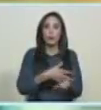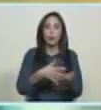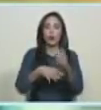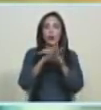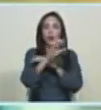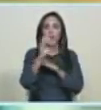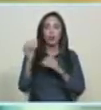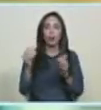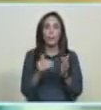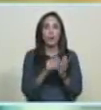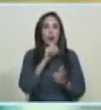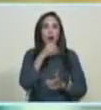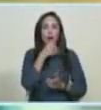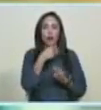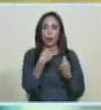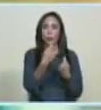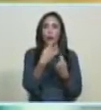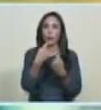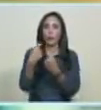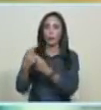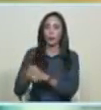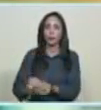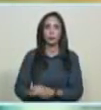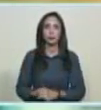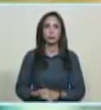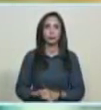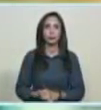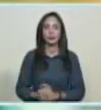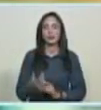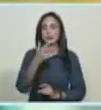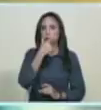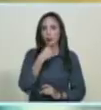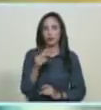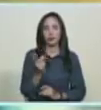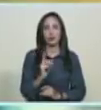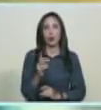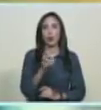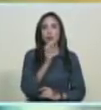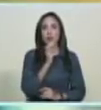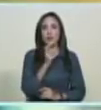4.500.000 pensionados. ¿Ah? Se dice fácil, ¿verdad?